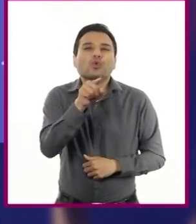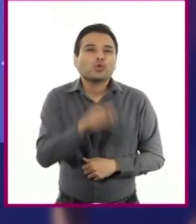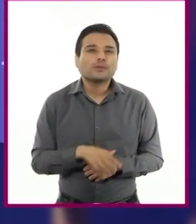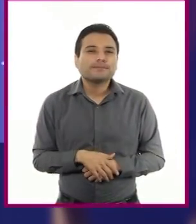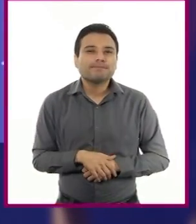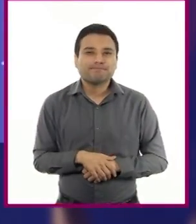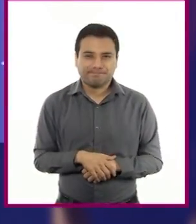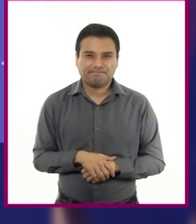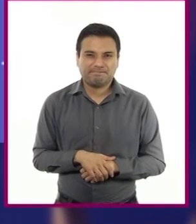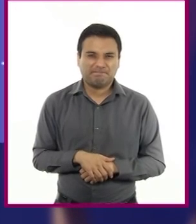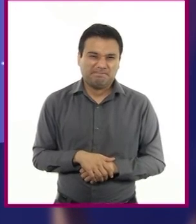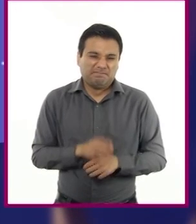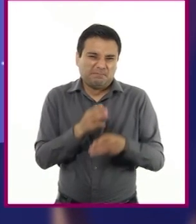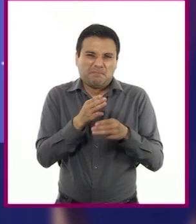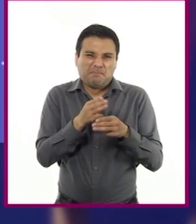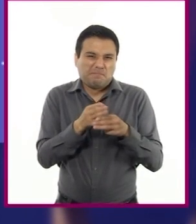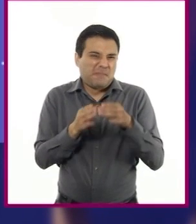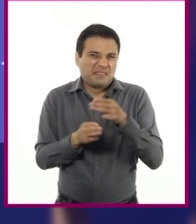la asignatura que deseen.